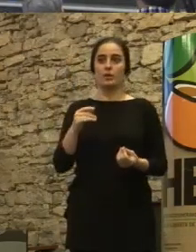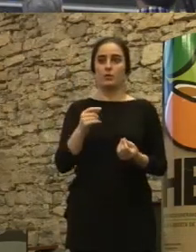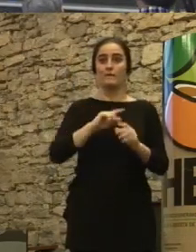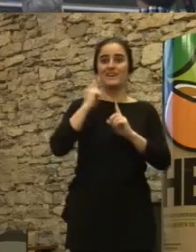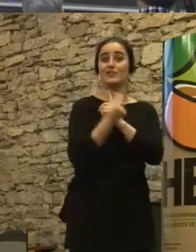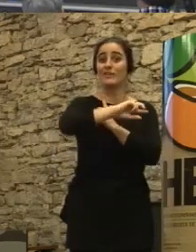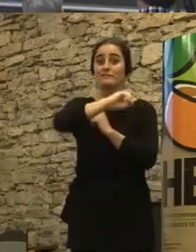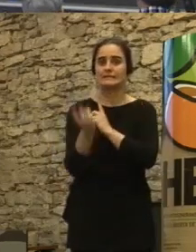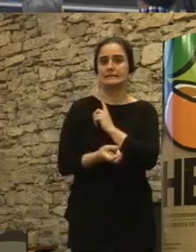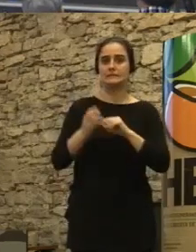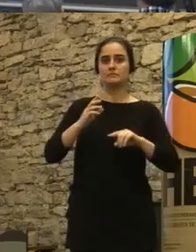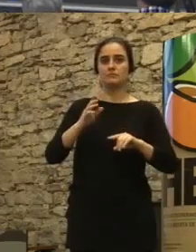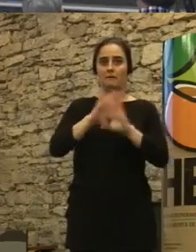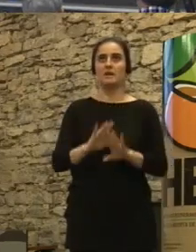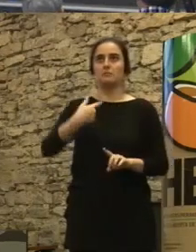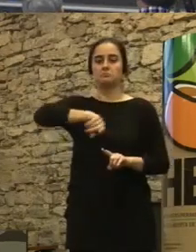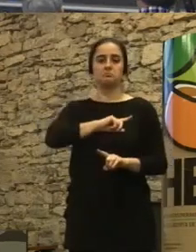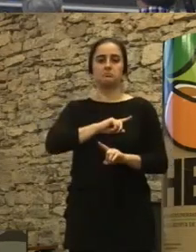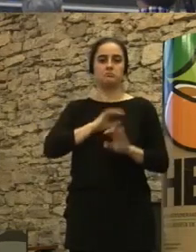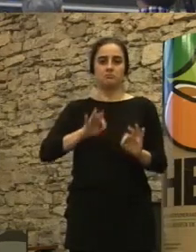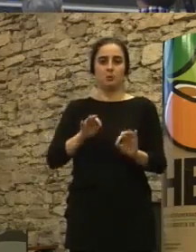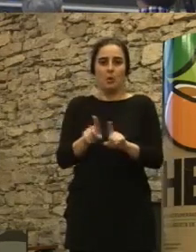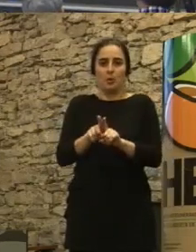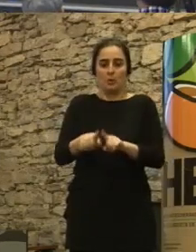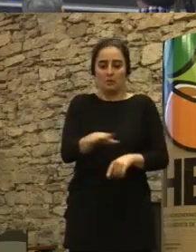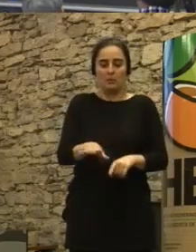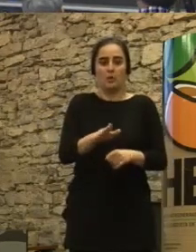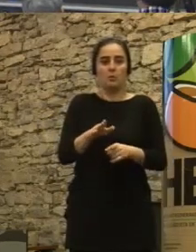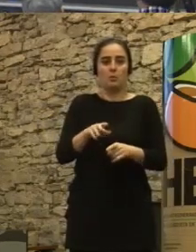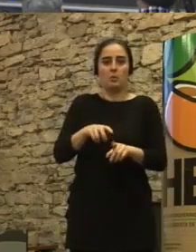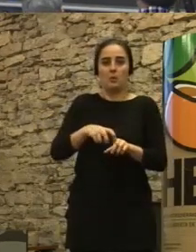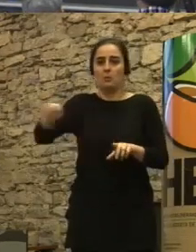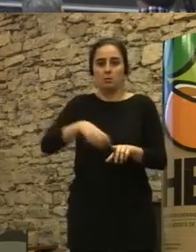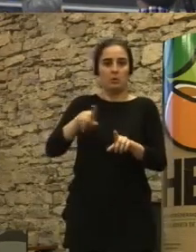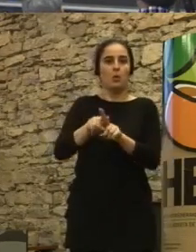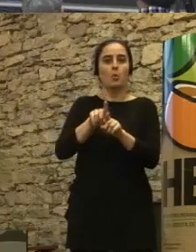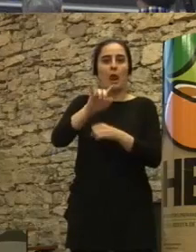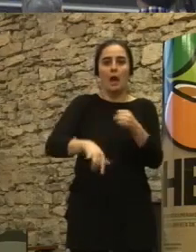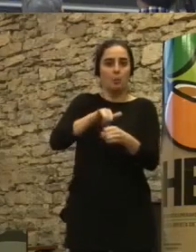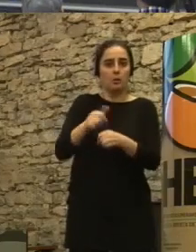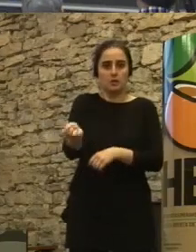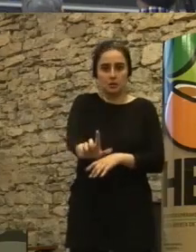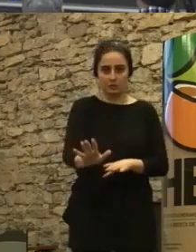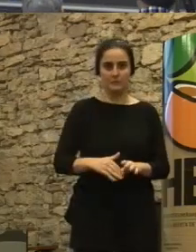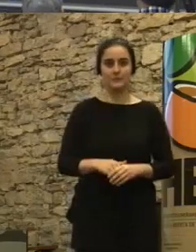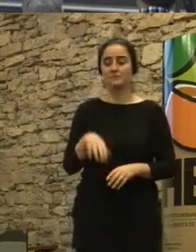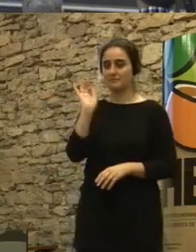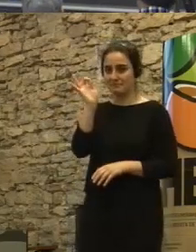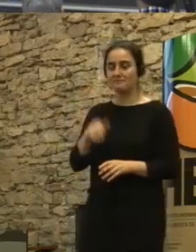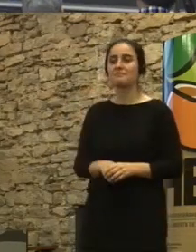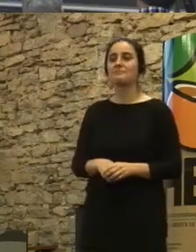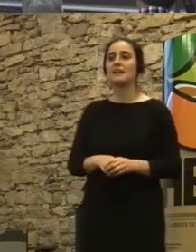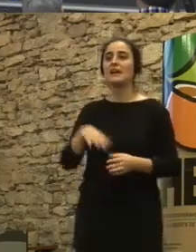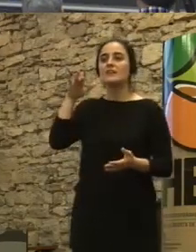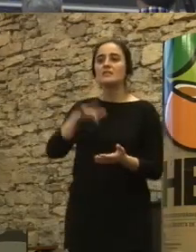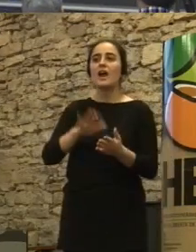factores acabamos eso, tratándolo como un espacio de tránsito, como un aeropuerto, como un lugar. Es verdad. Oye, hay